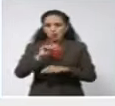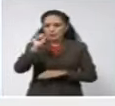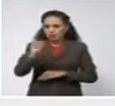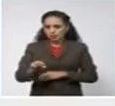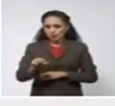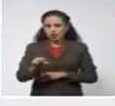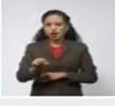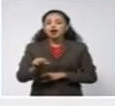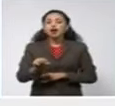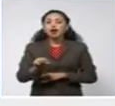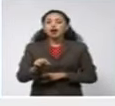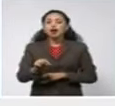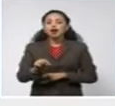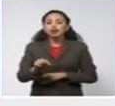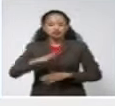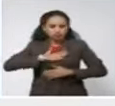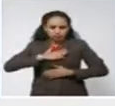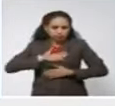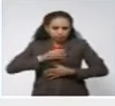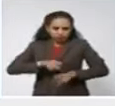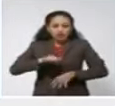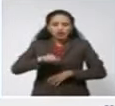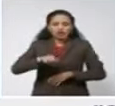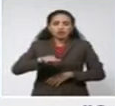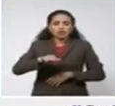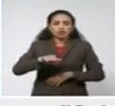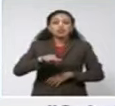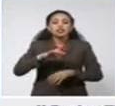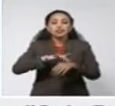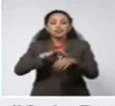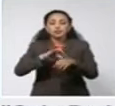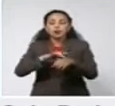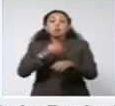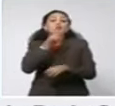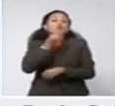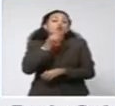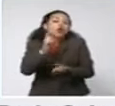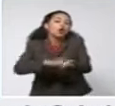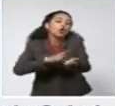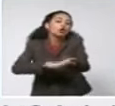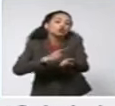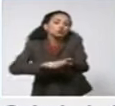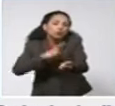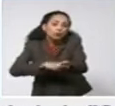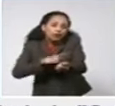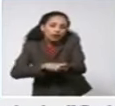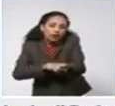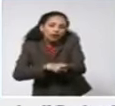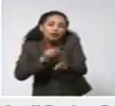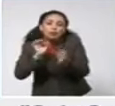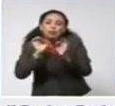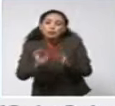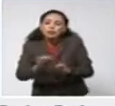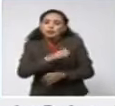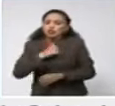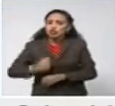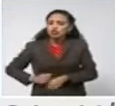de la enfermedad. Se pudiera decir que las costumbres de la población asiática, poco más